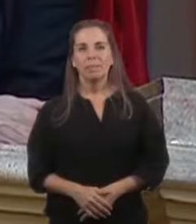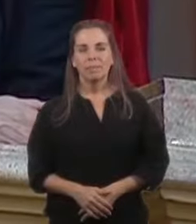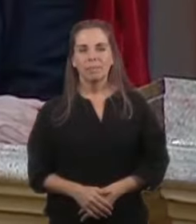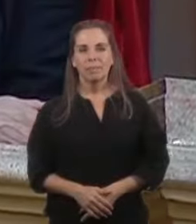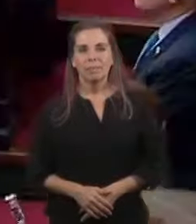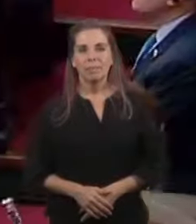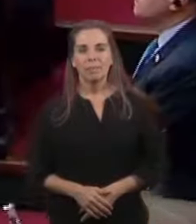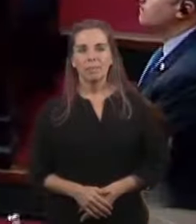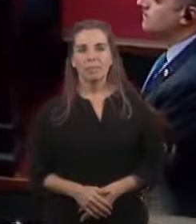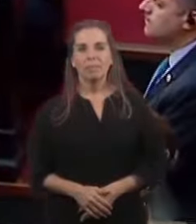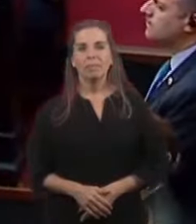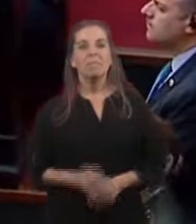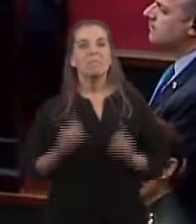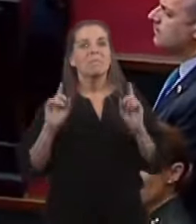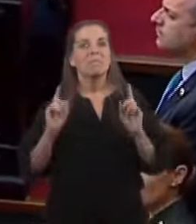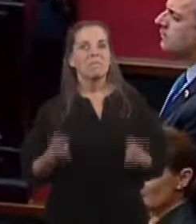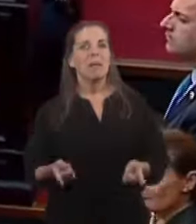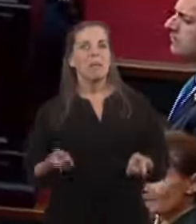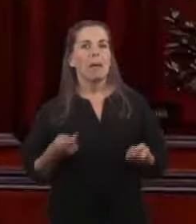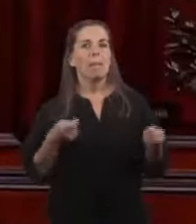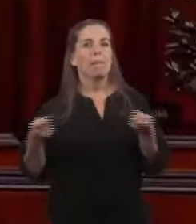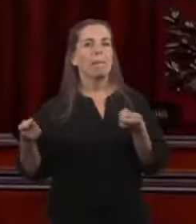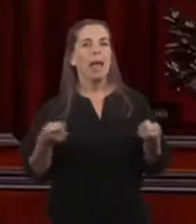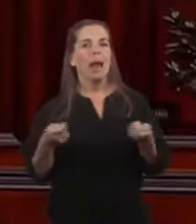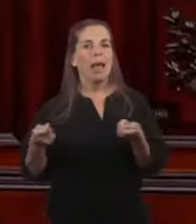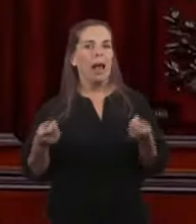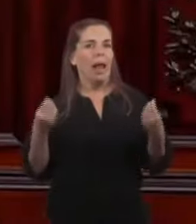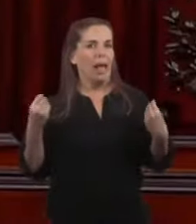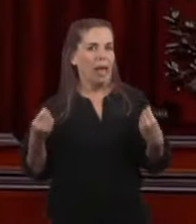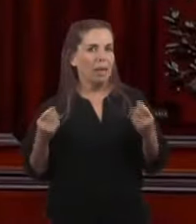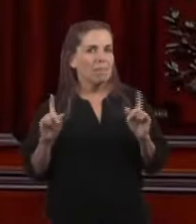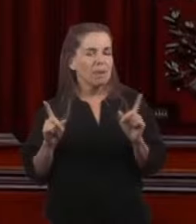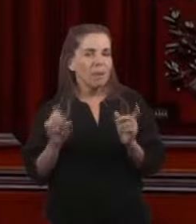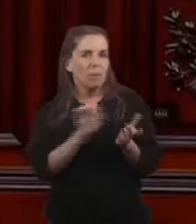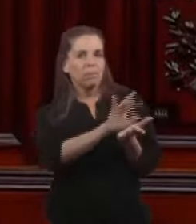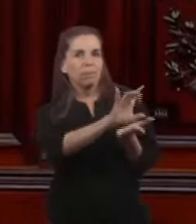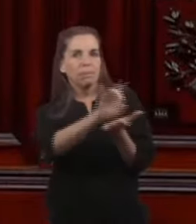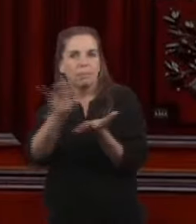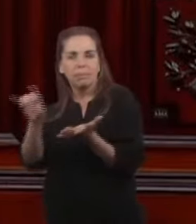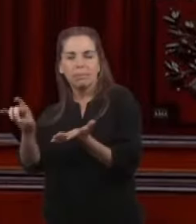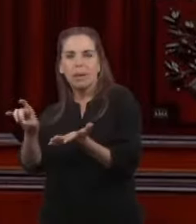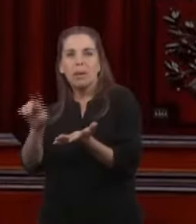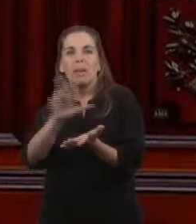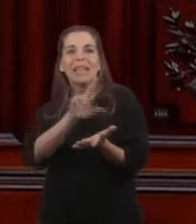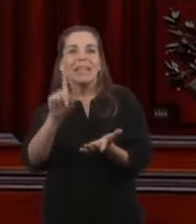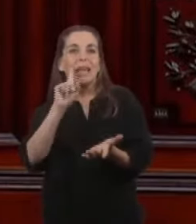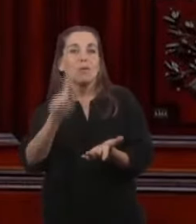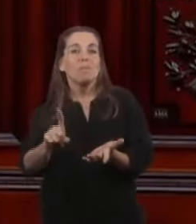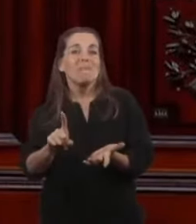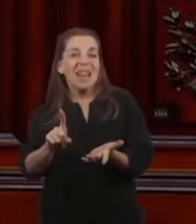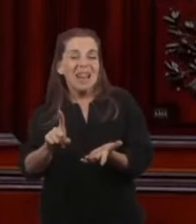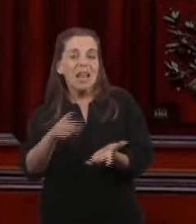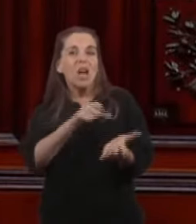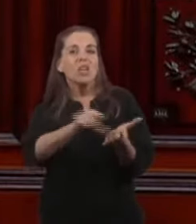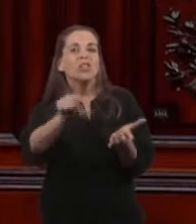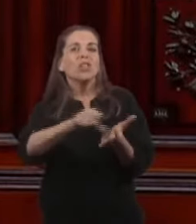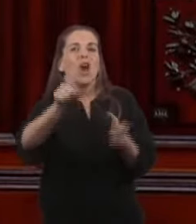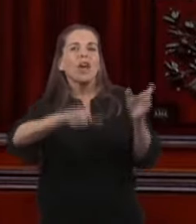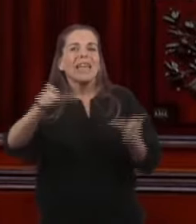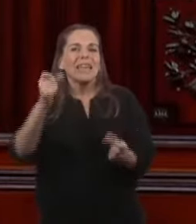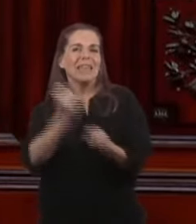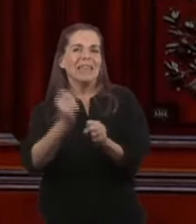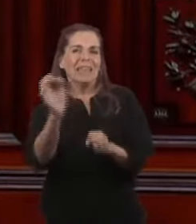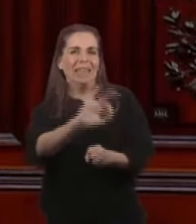leyes gestionar es echar los 31000 ñoquis que hemos echado en estos primeros 9 meses gestionar